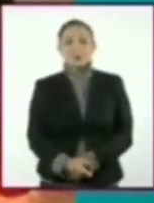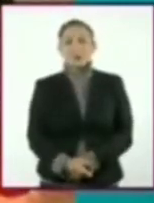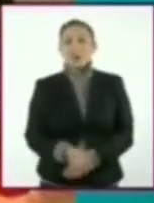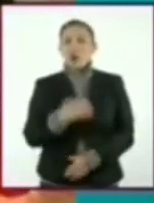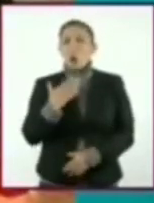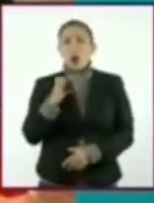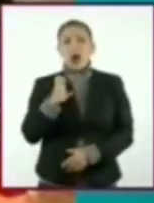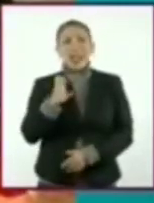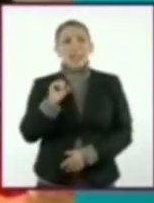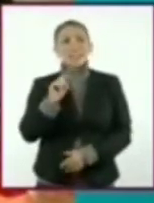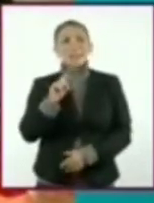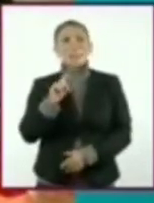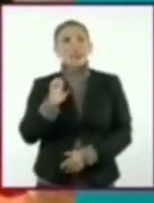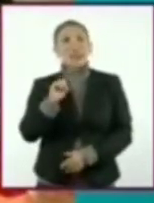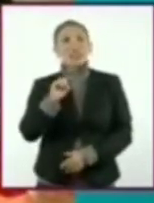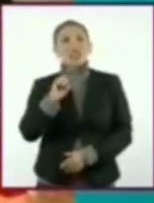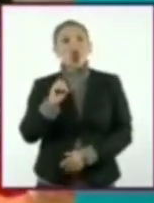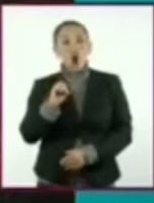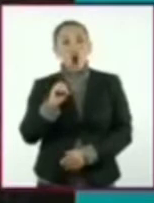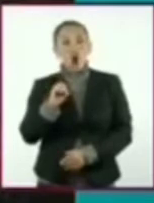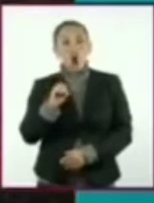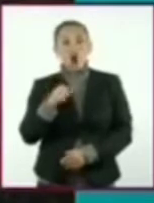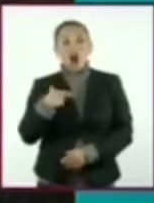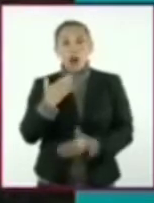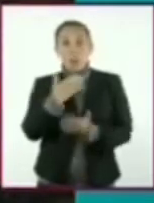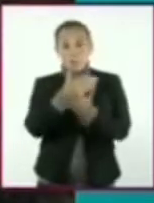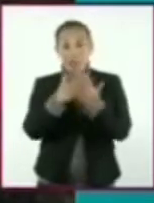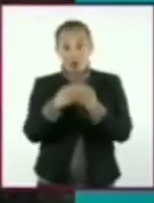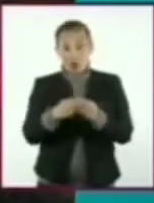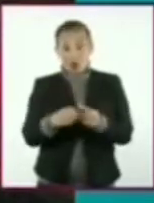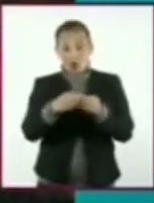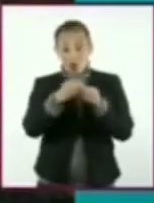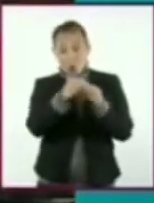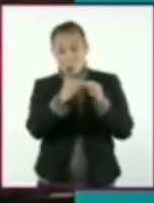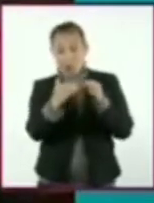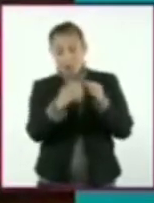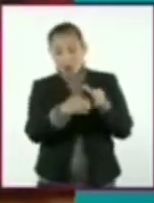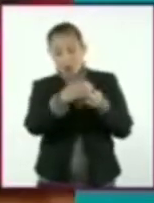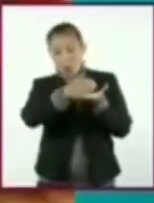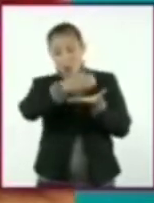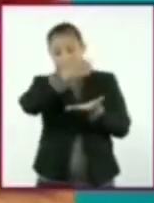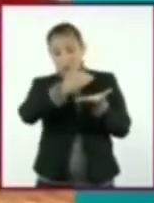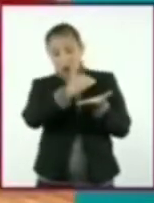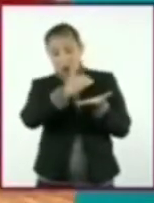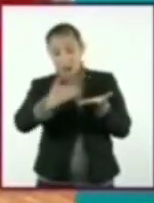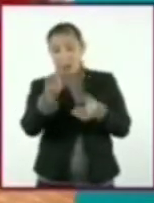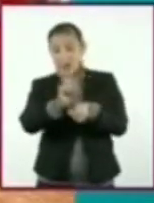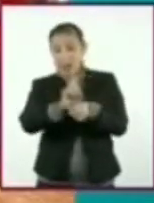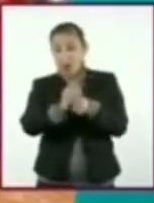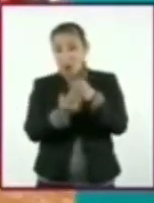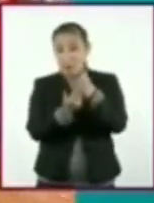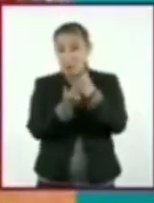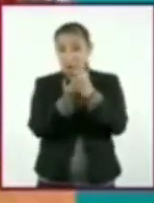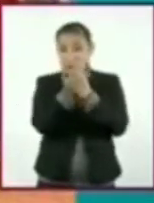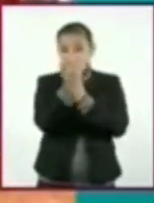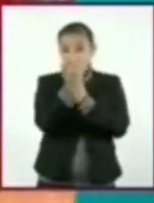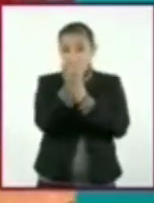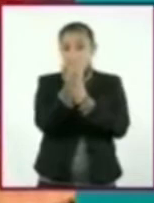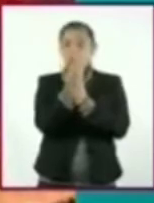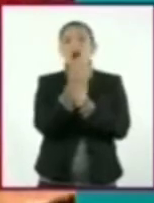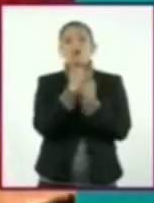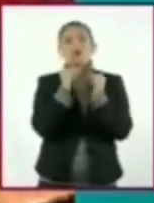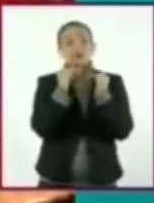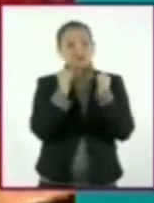Súper espeso. Con medio jarro que te tomes, con medio vaso, todos los días en la mañana, te